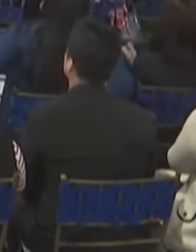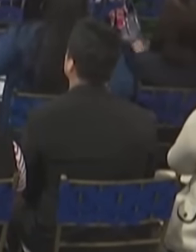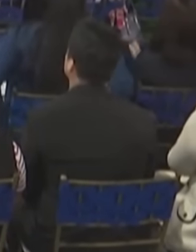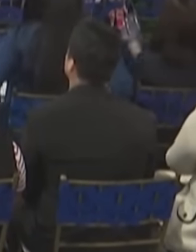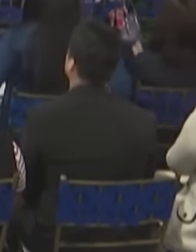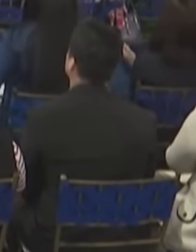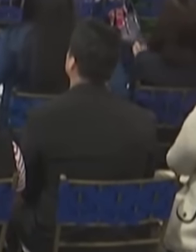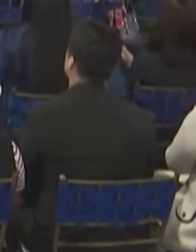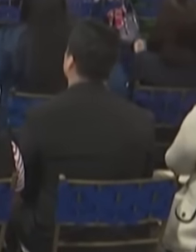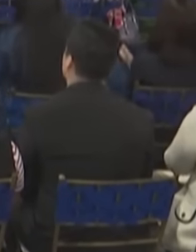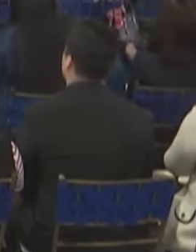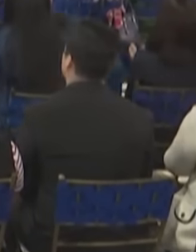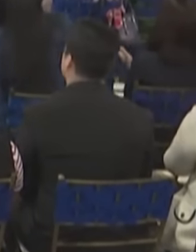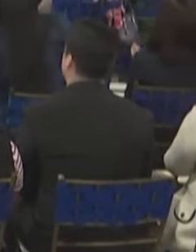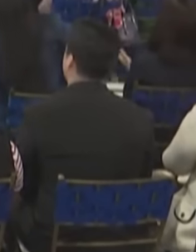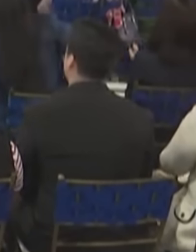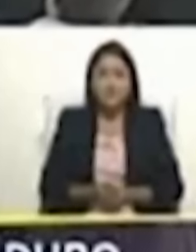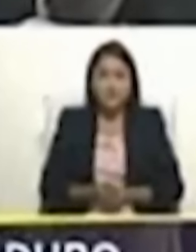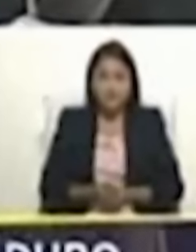y otras ciudades del país.